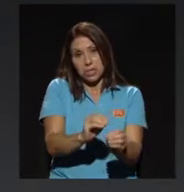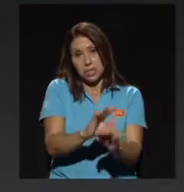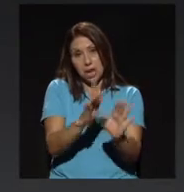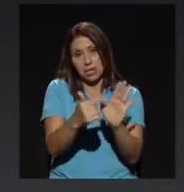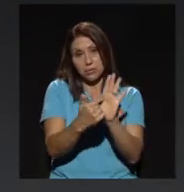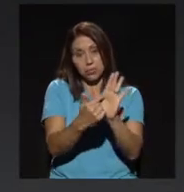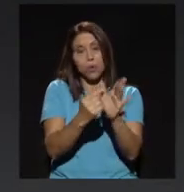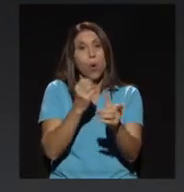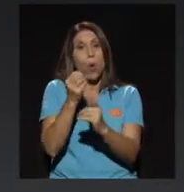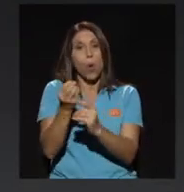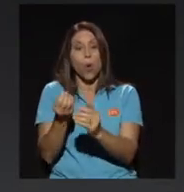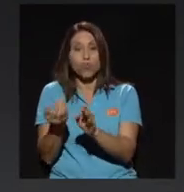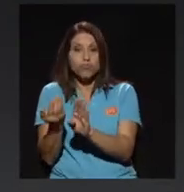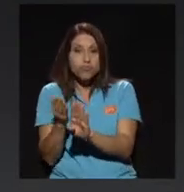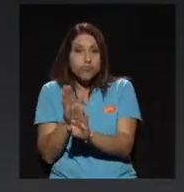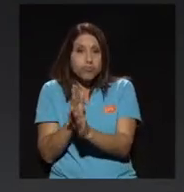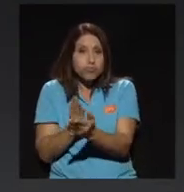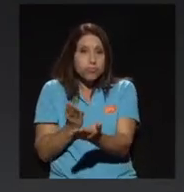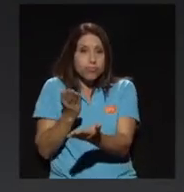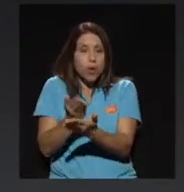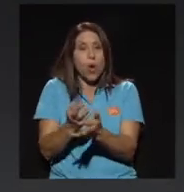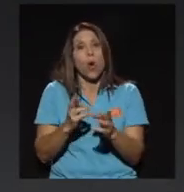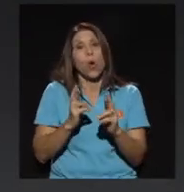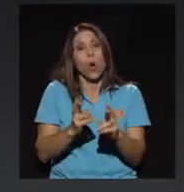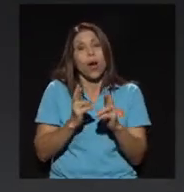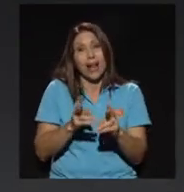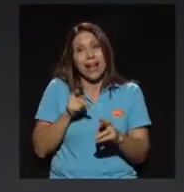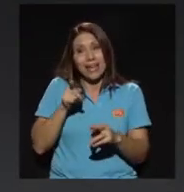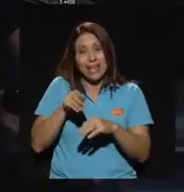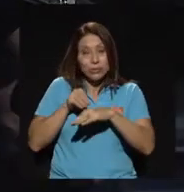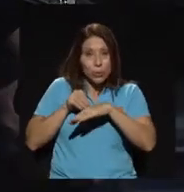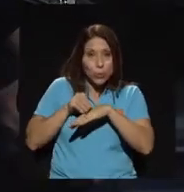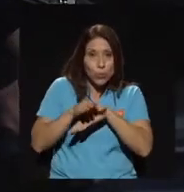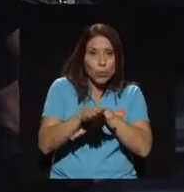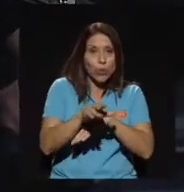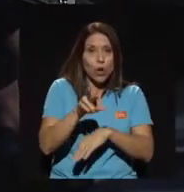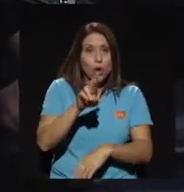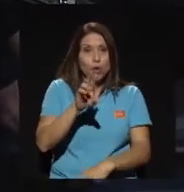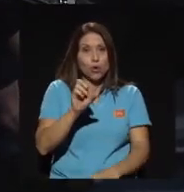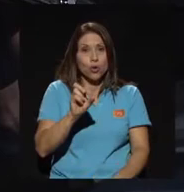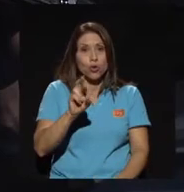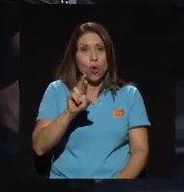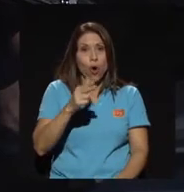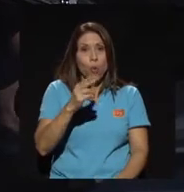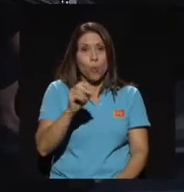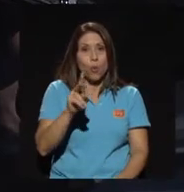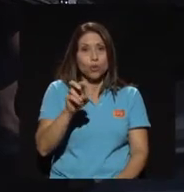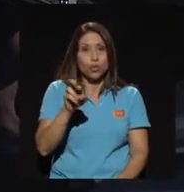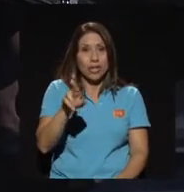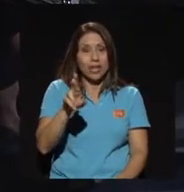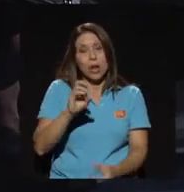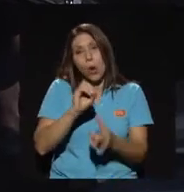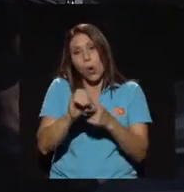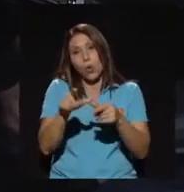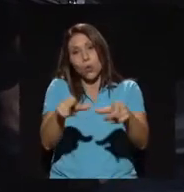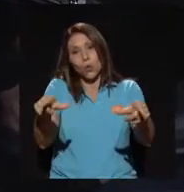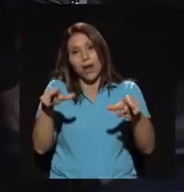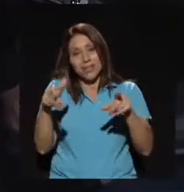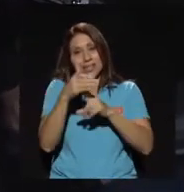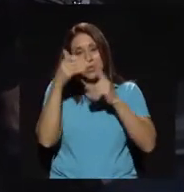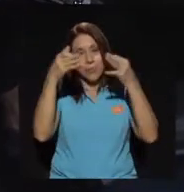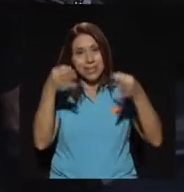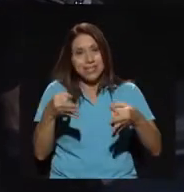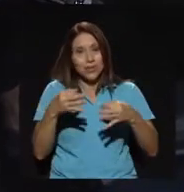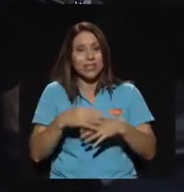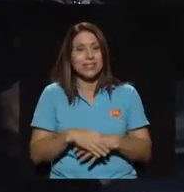eco en Romoser o en los lugares donde esas decisiones se toman. Y me parece que ahí hay